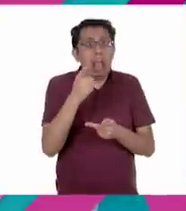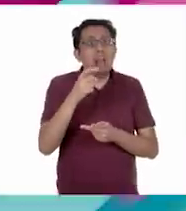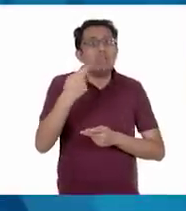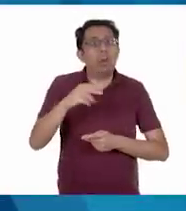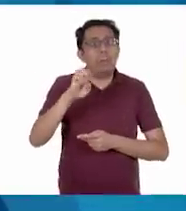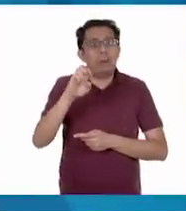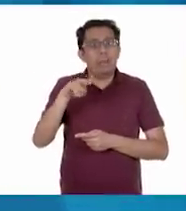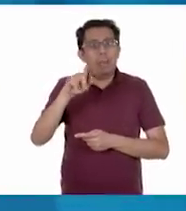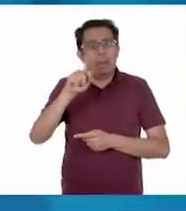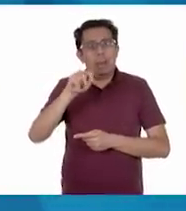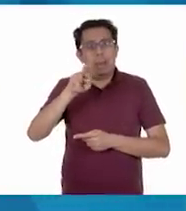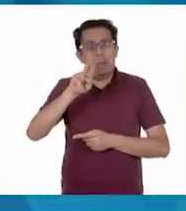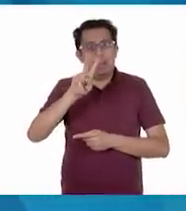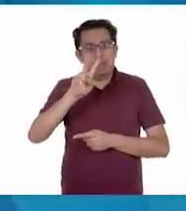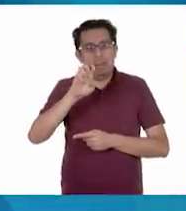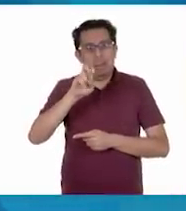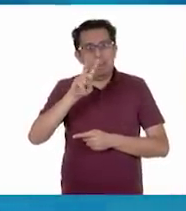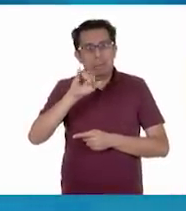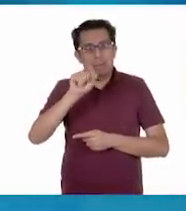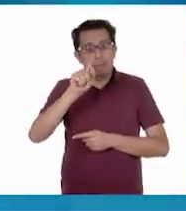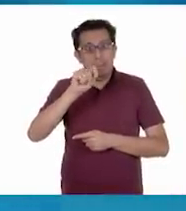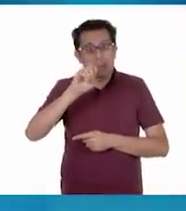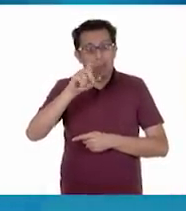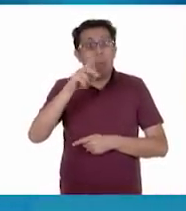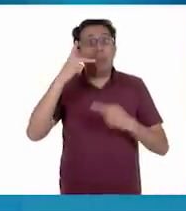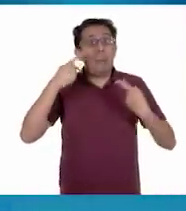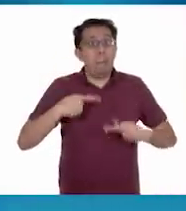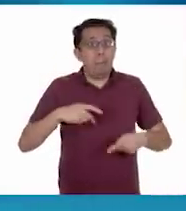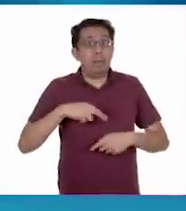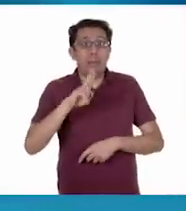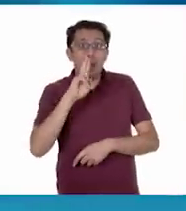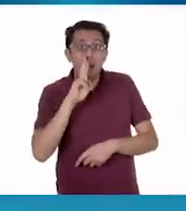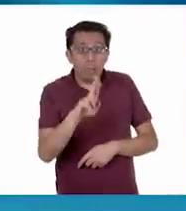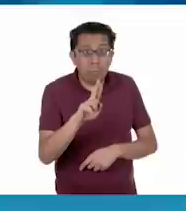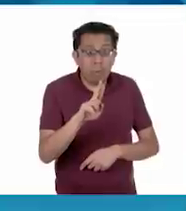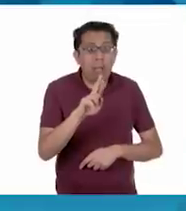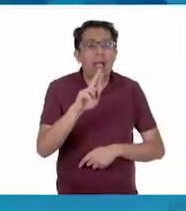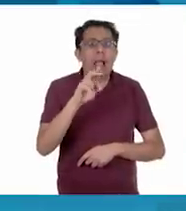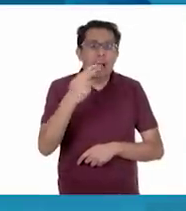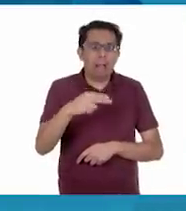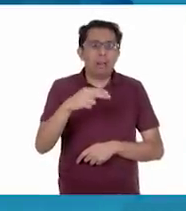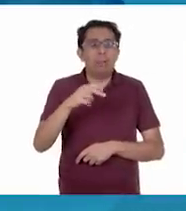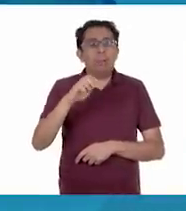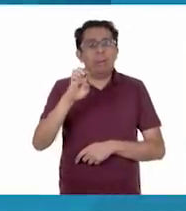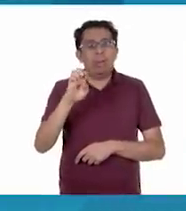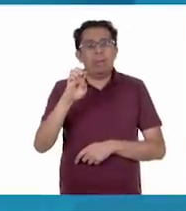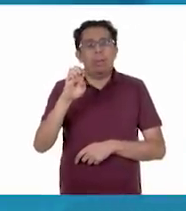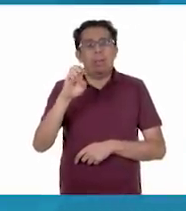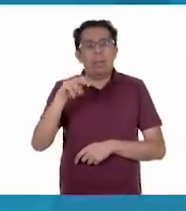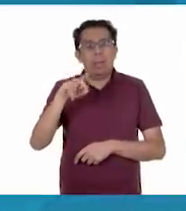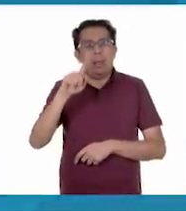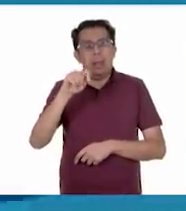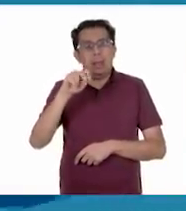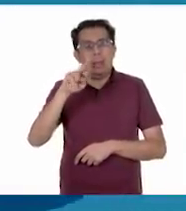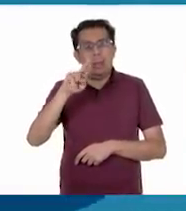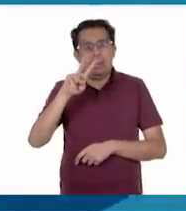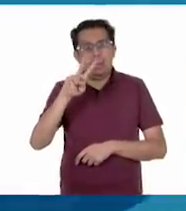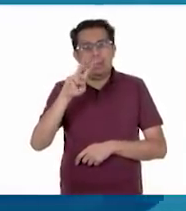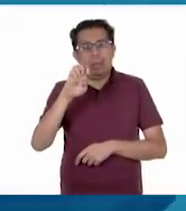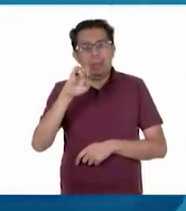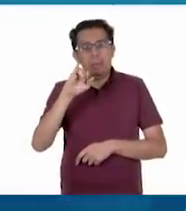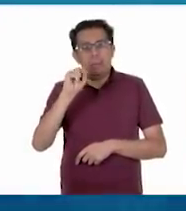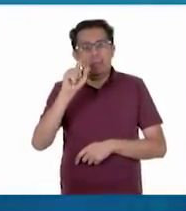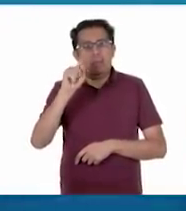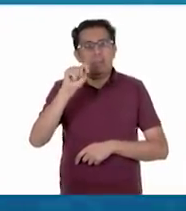entrevistador, mientras quien responde las preguntas es el entrevistado. O en el caso del video que vimos, la entrevistadora y